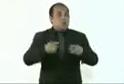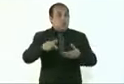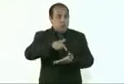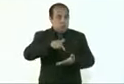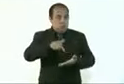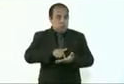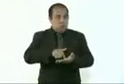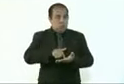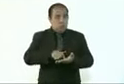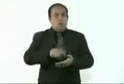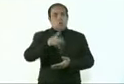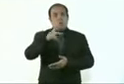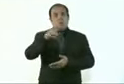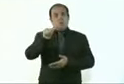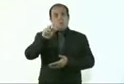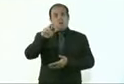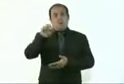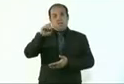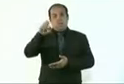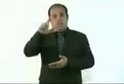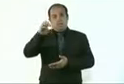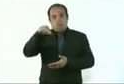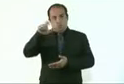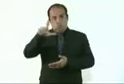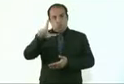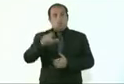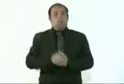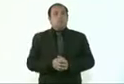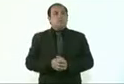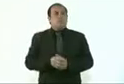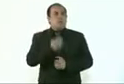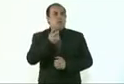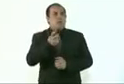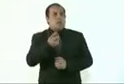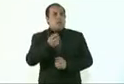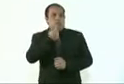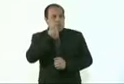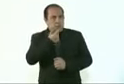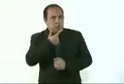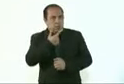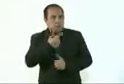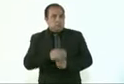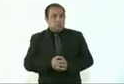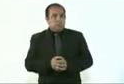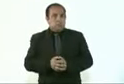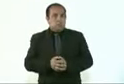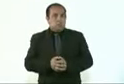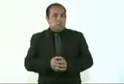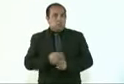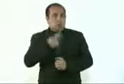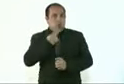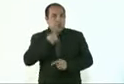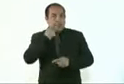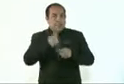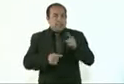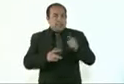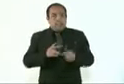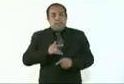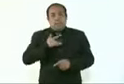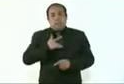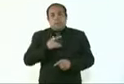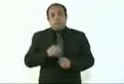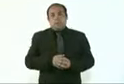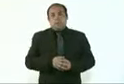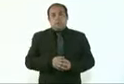sitios es paracetamol, que es la, digamos, el medicamento útil para quitar la